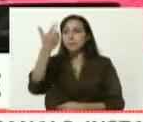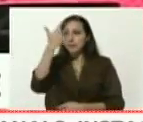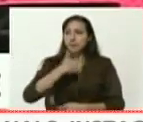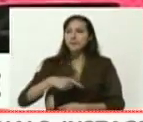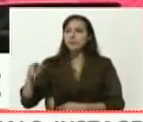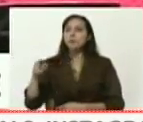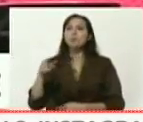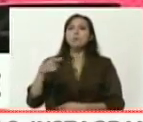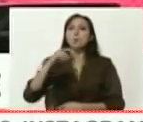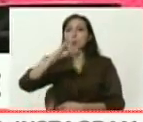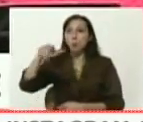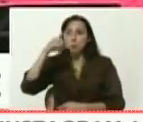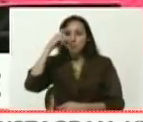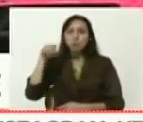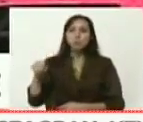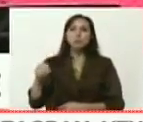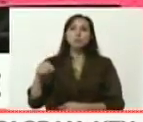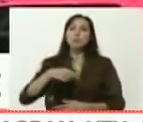batallando